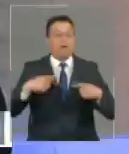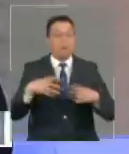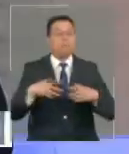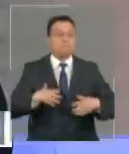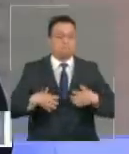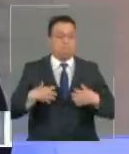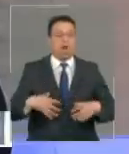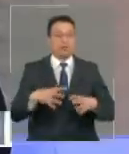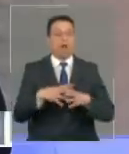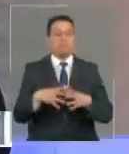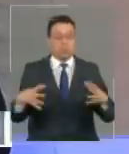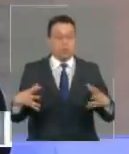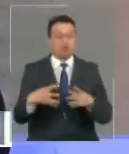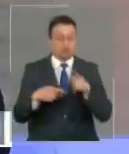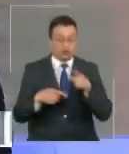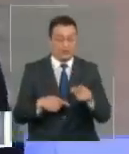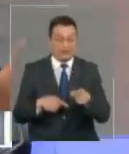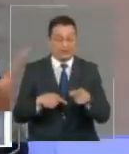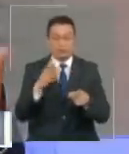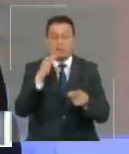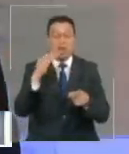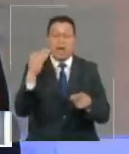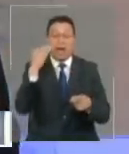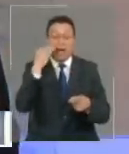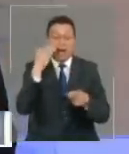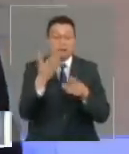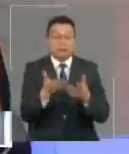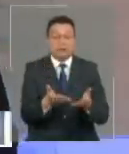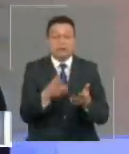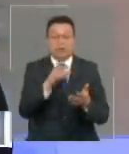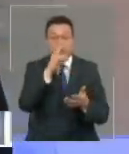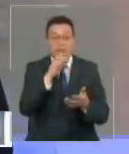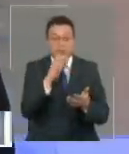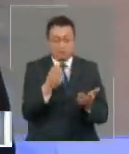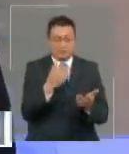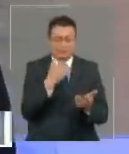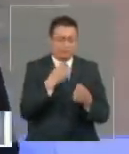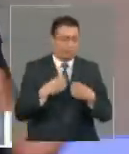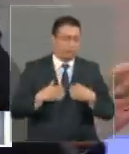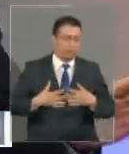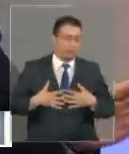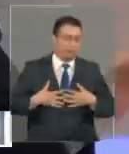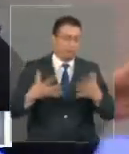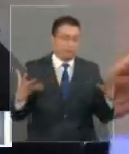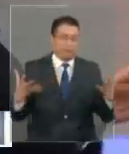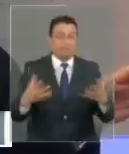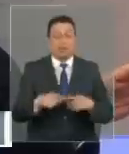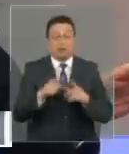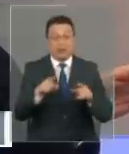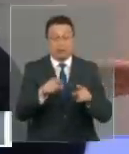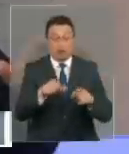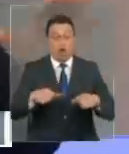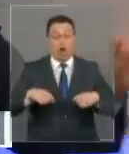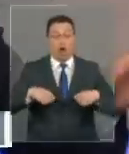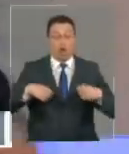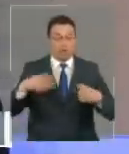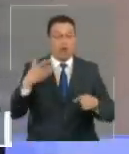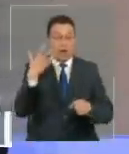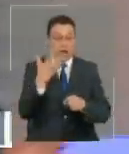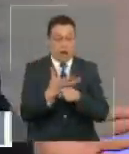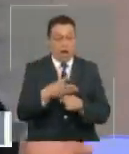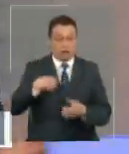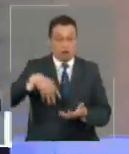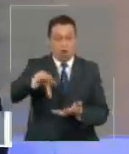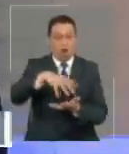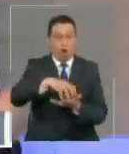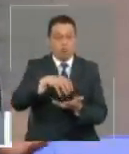mucho y encuentran que esto es casi una aberración. Ahora, ¿no? Y de esos jóvenes hay muchos en la